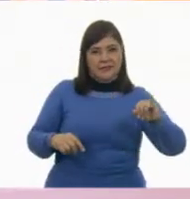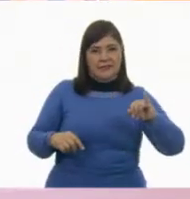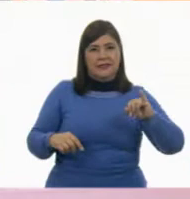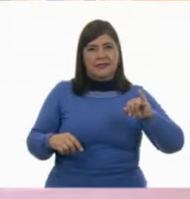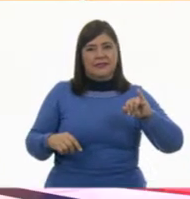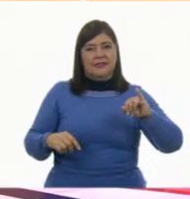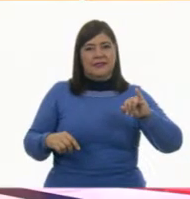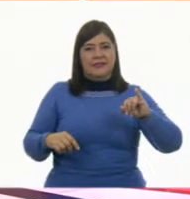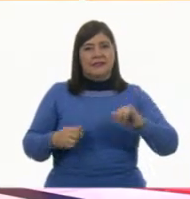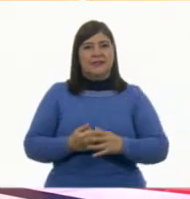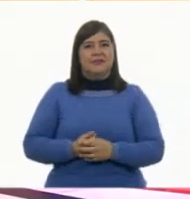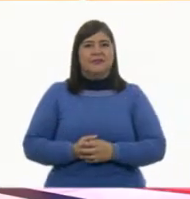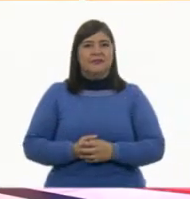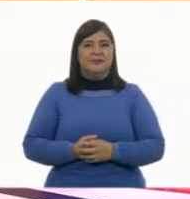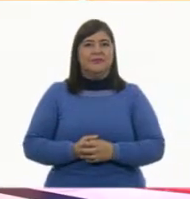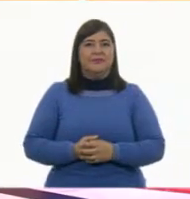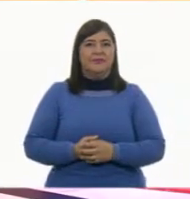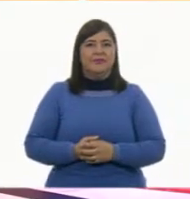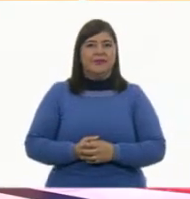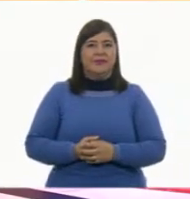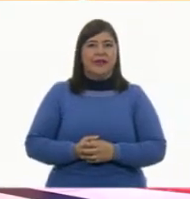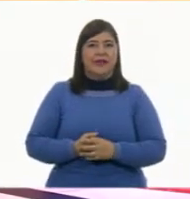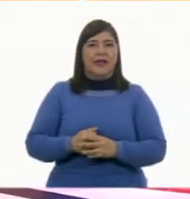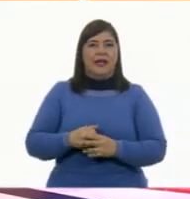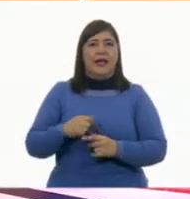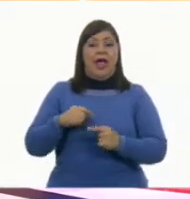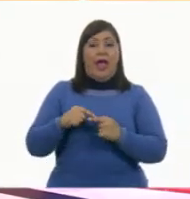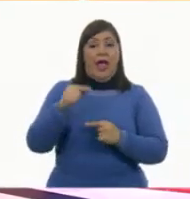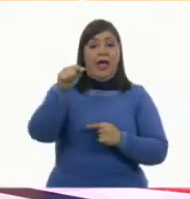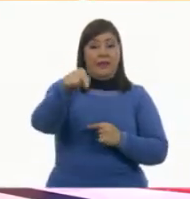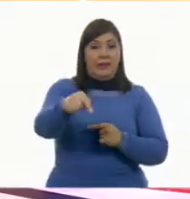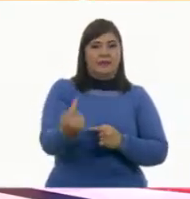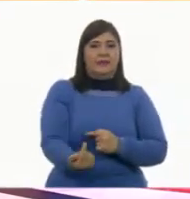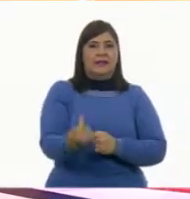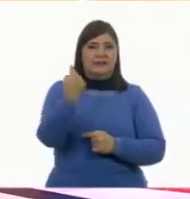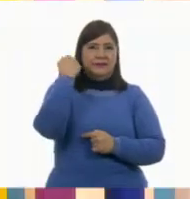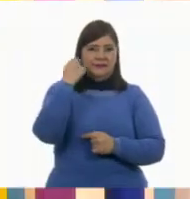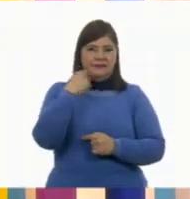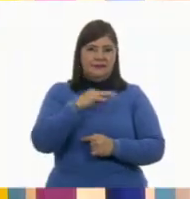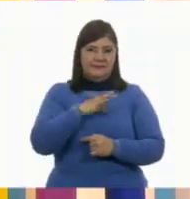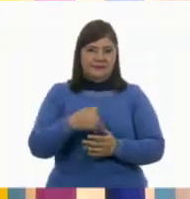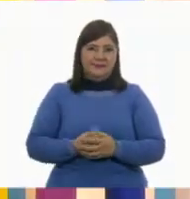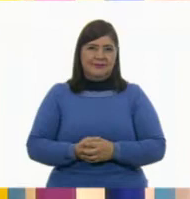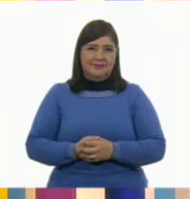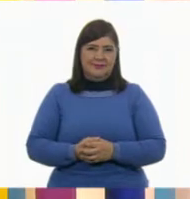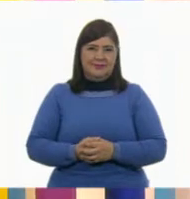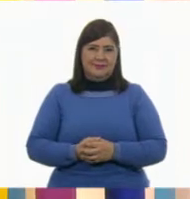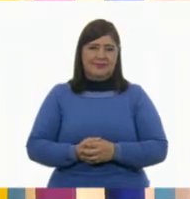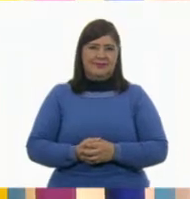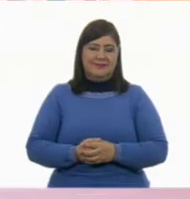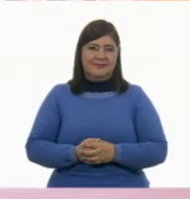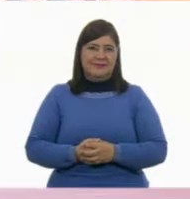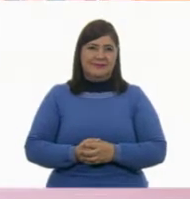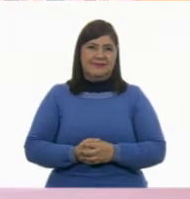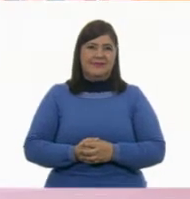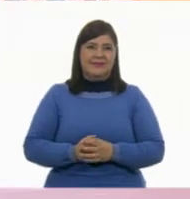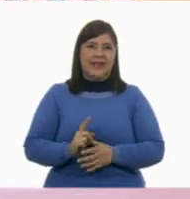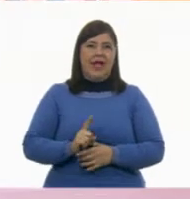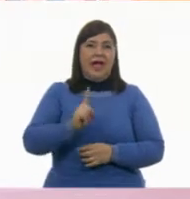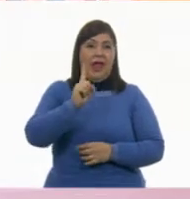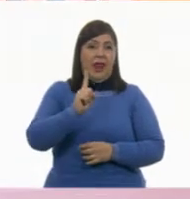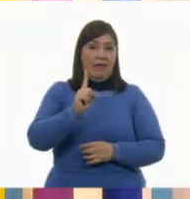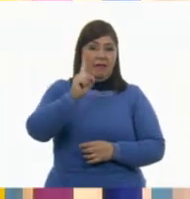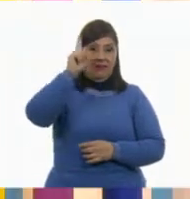izquierda. Izquierda, izquierda. Adelante y luego para atrás. Adelante y luego para atrás. Ok. Arriba,